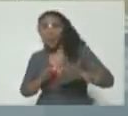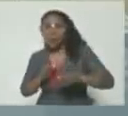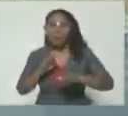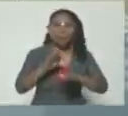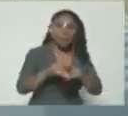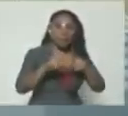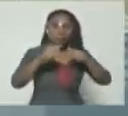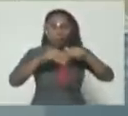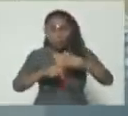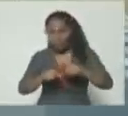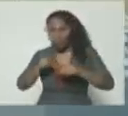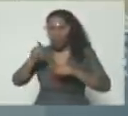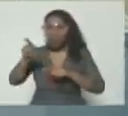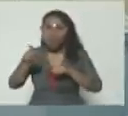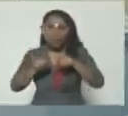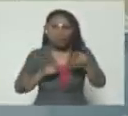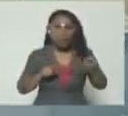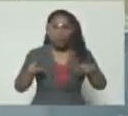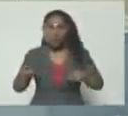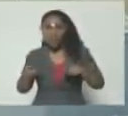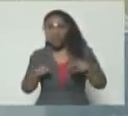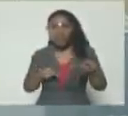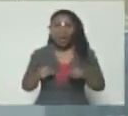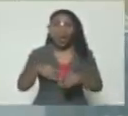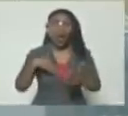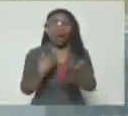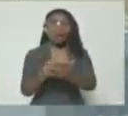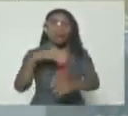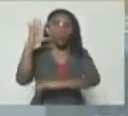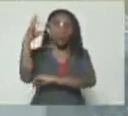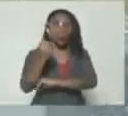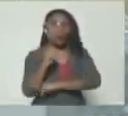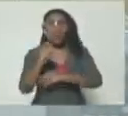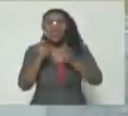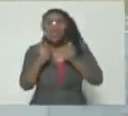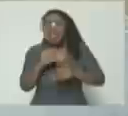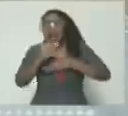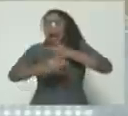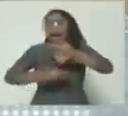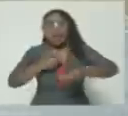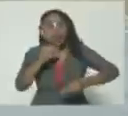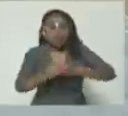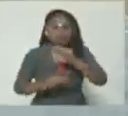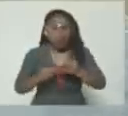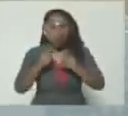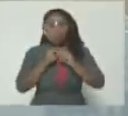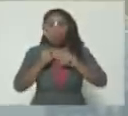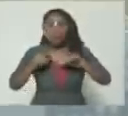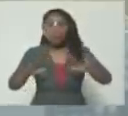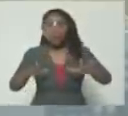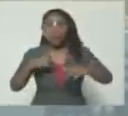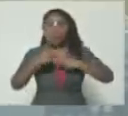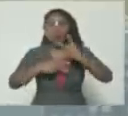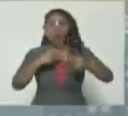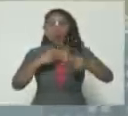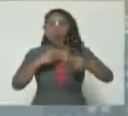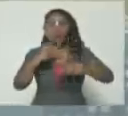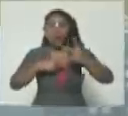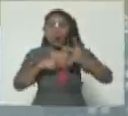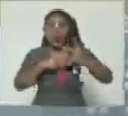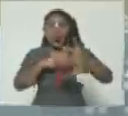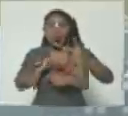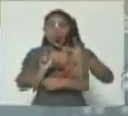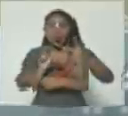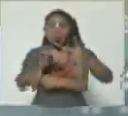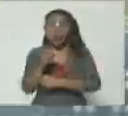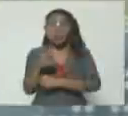allá, allá, hasta que se va logrando. Ahora se trata de consolidar y expandir la producción de camarones y